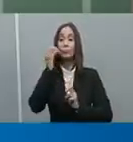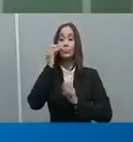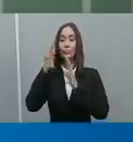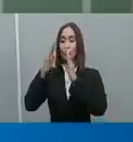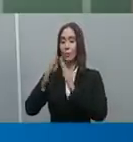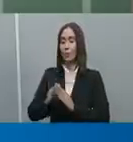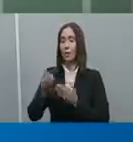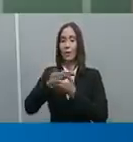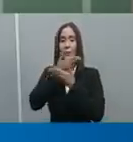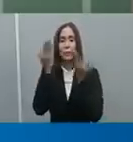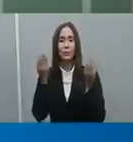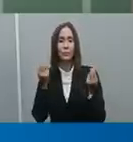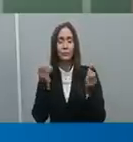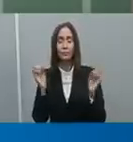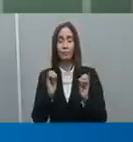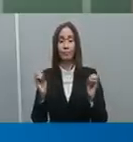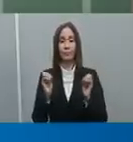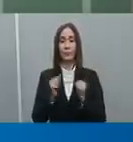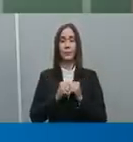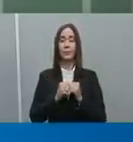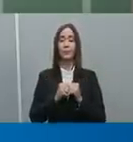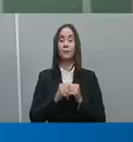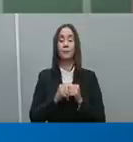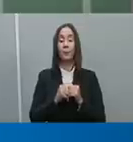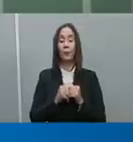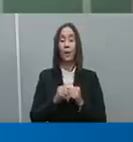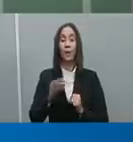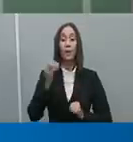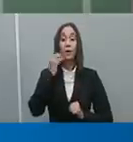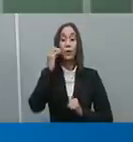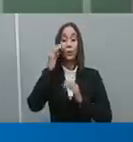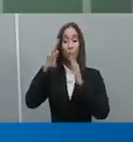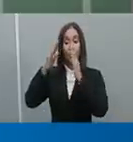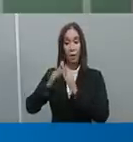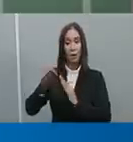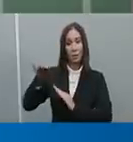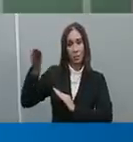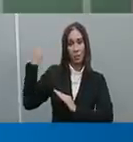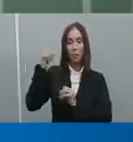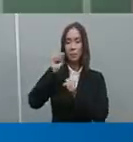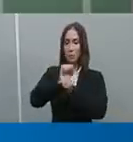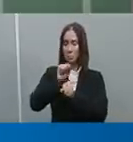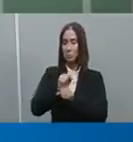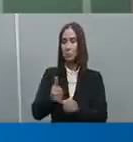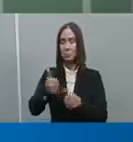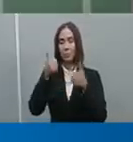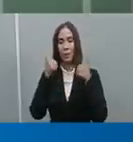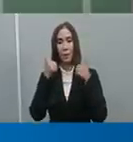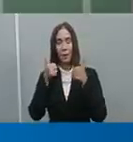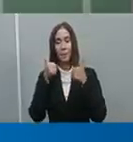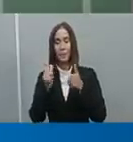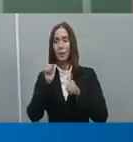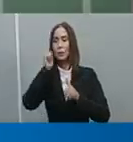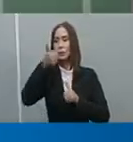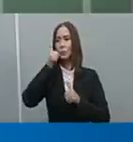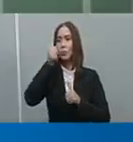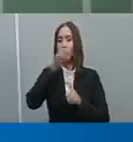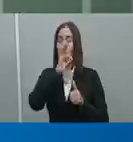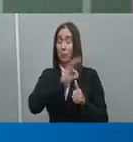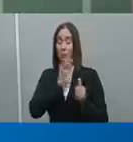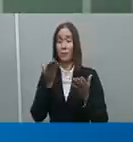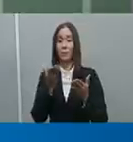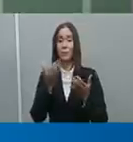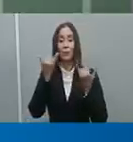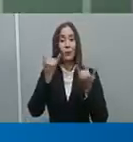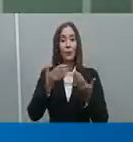debido a la pandemia. Hogares que hasta hace unos meses eran perfectamente capaces de hacer frente a su día a día, pero que